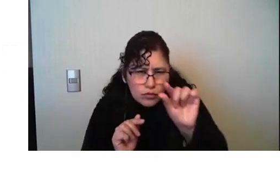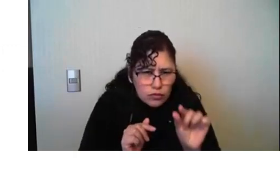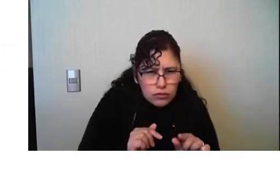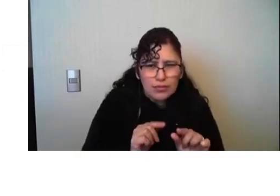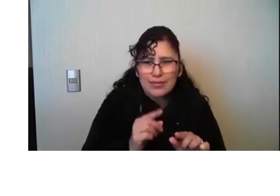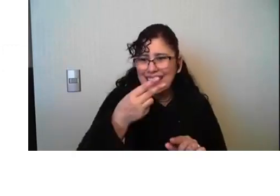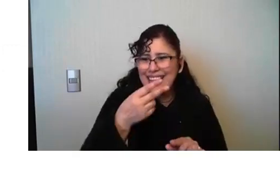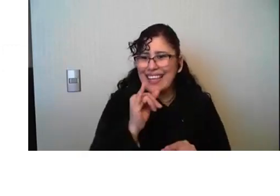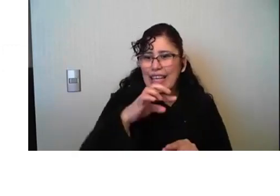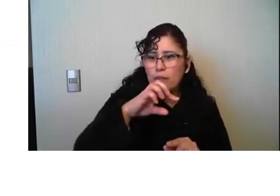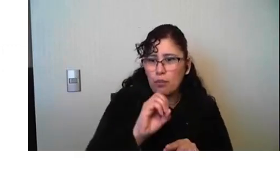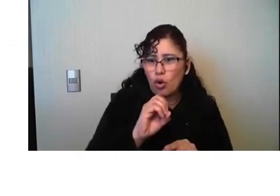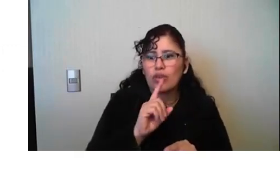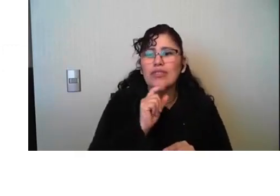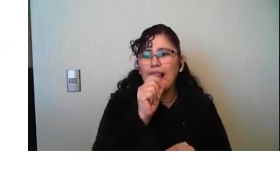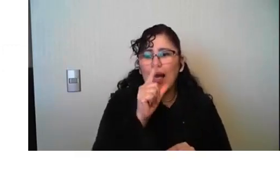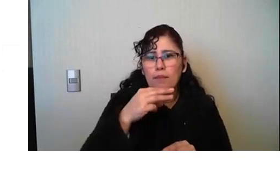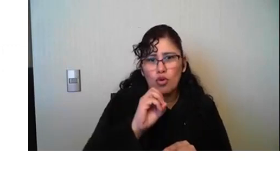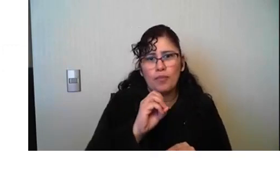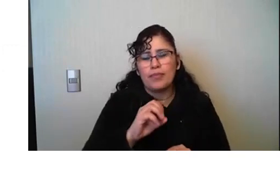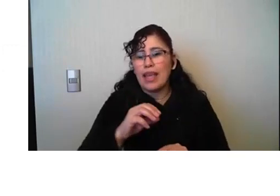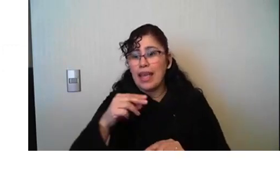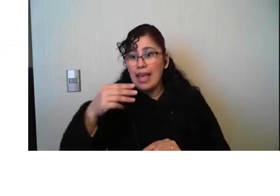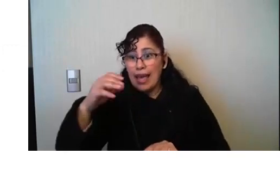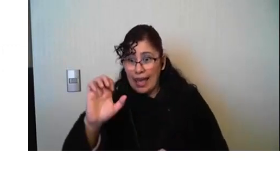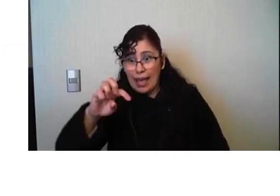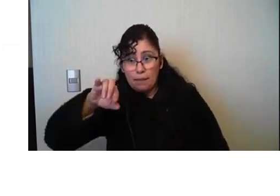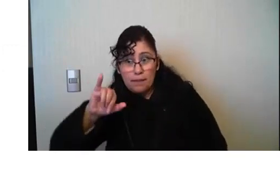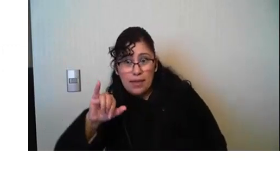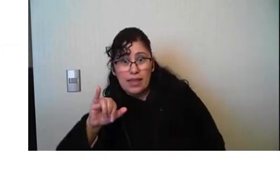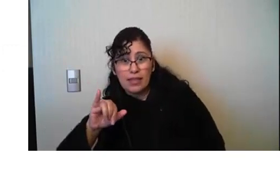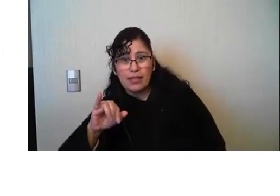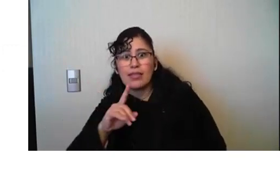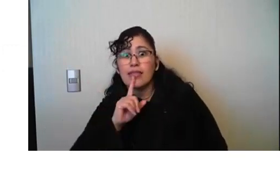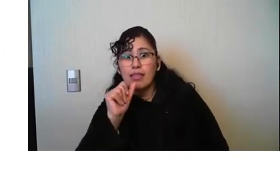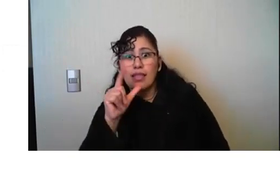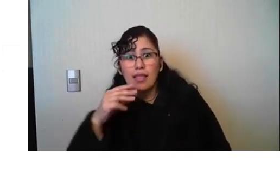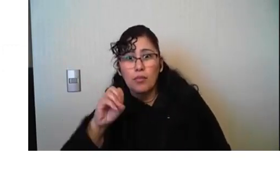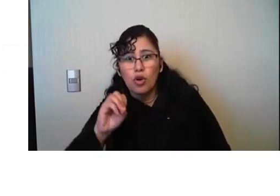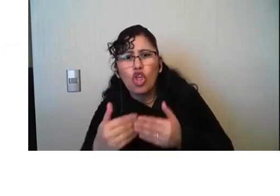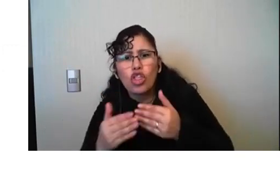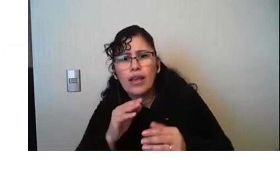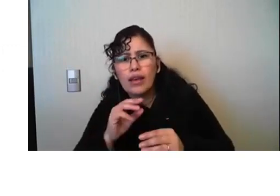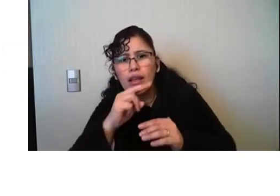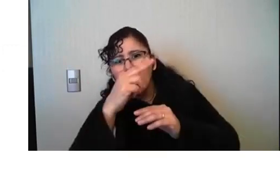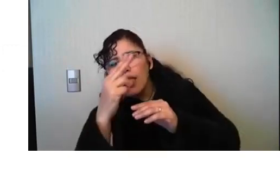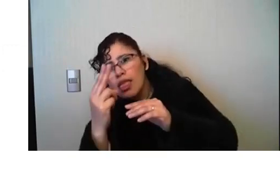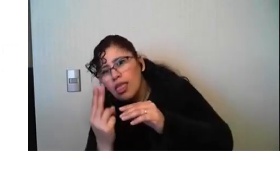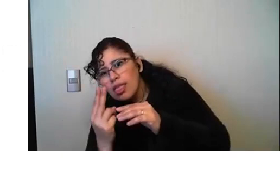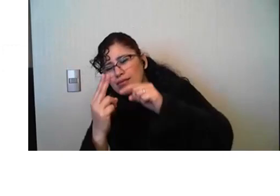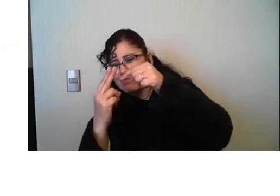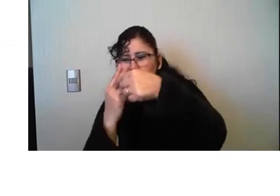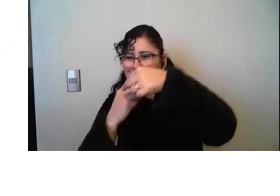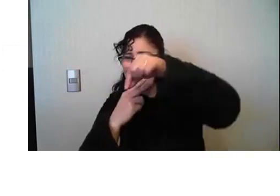hipotálamo. Y el epitálamo está considerado ahí, en ese punto, que es la glándula pineal. Y aquí no